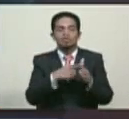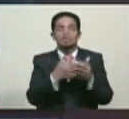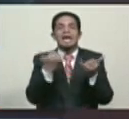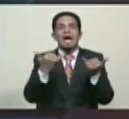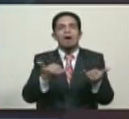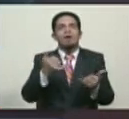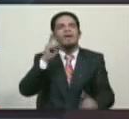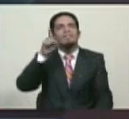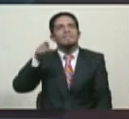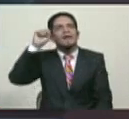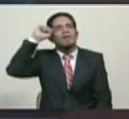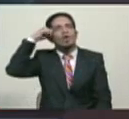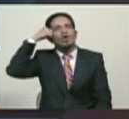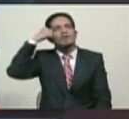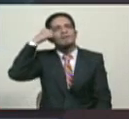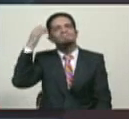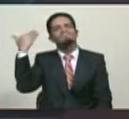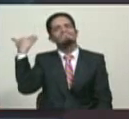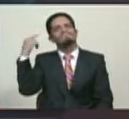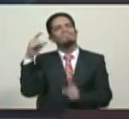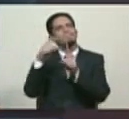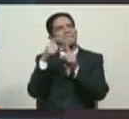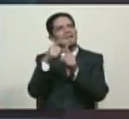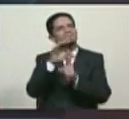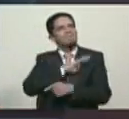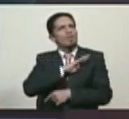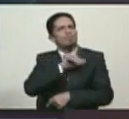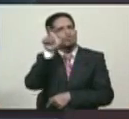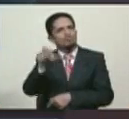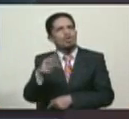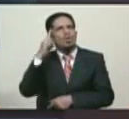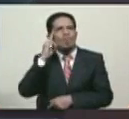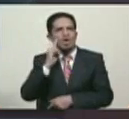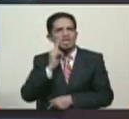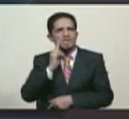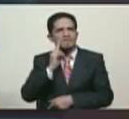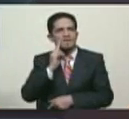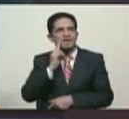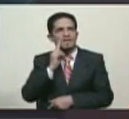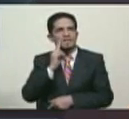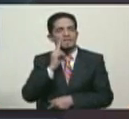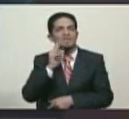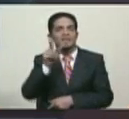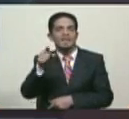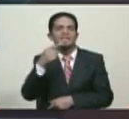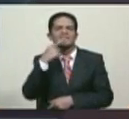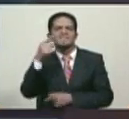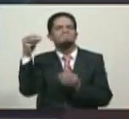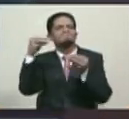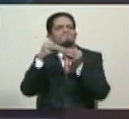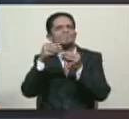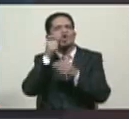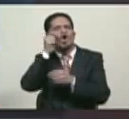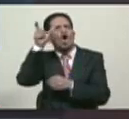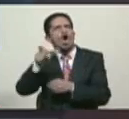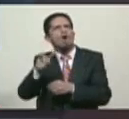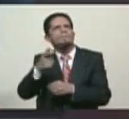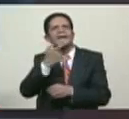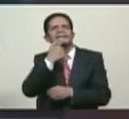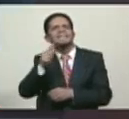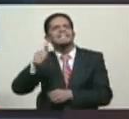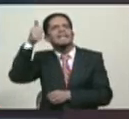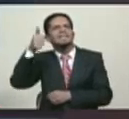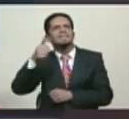recordar las palabras de Bolívar que indica el autor inglés John Lynn en su obra literaria del Libertador,